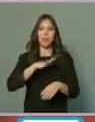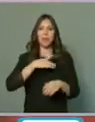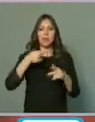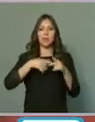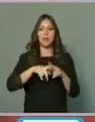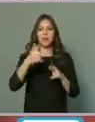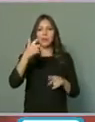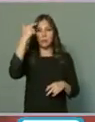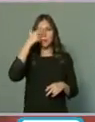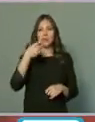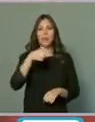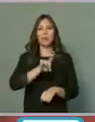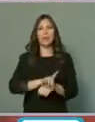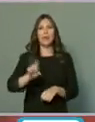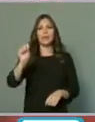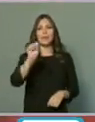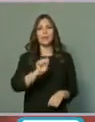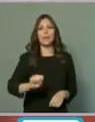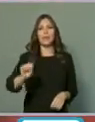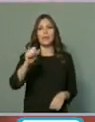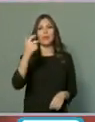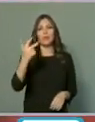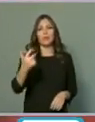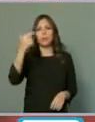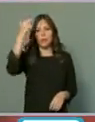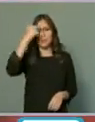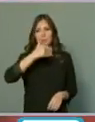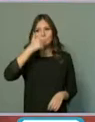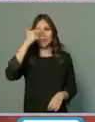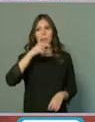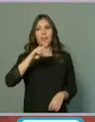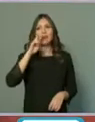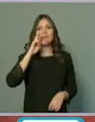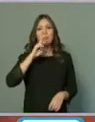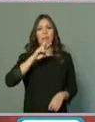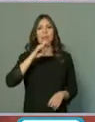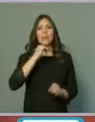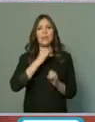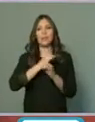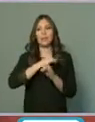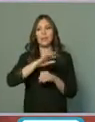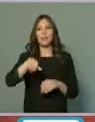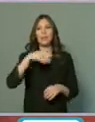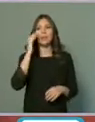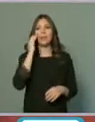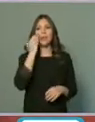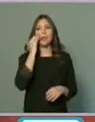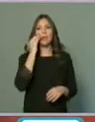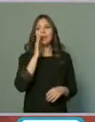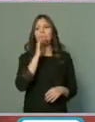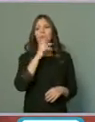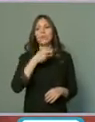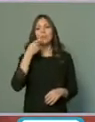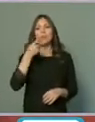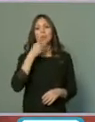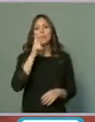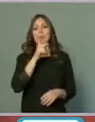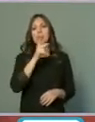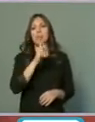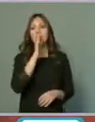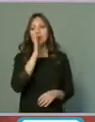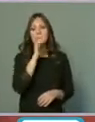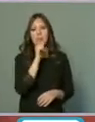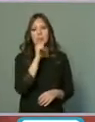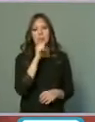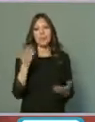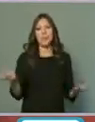la noche, ¿Hoy? sábado. Sábado, 8 de la noche. 8 de la noche. Búsquenlo entonces Búsquenlo en Facebook. entonces. No podemos decir la palabra altisonante. No podemos decir